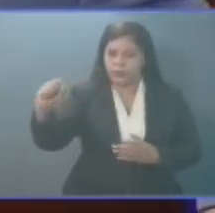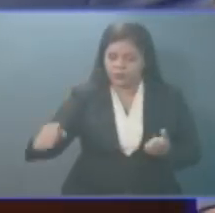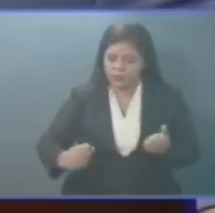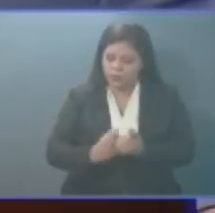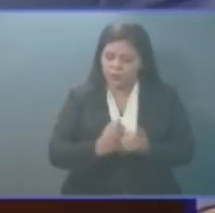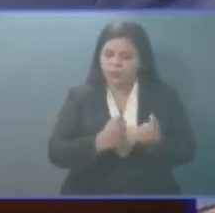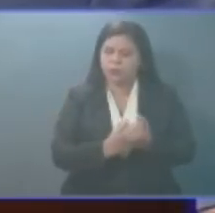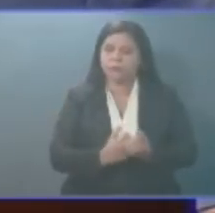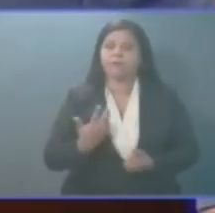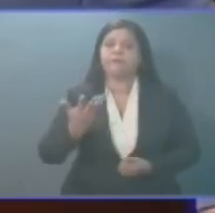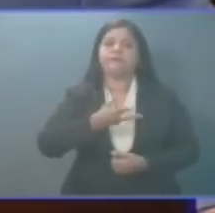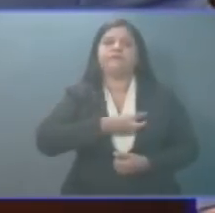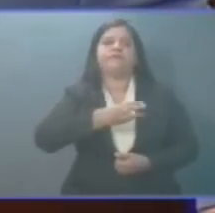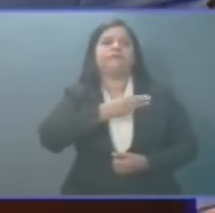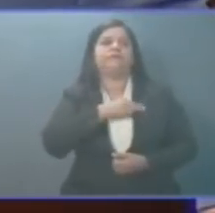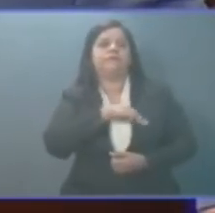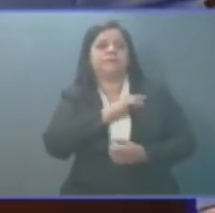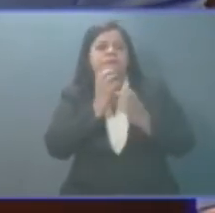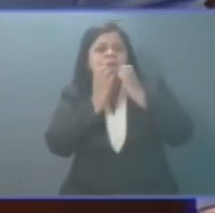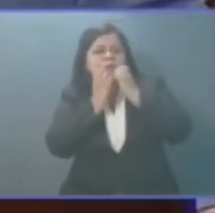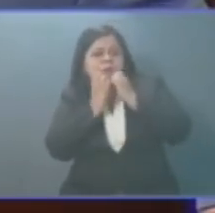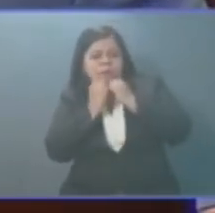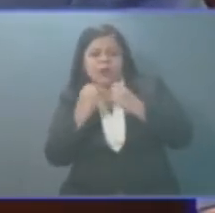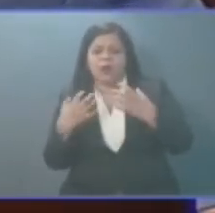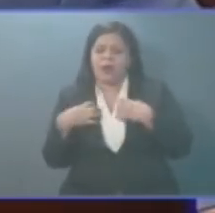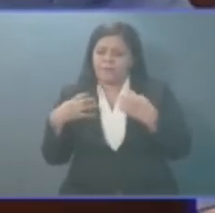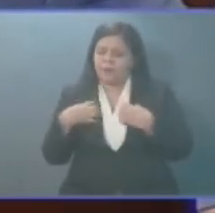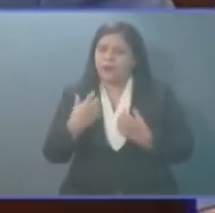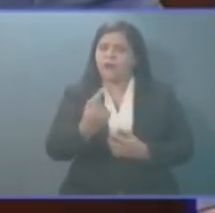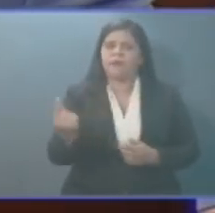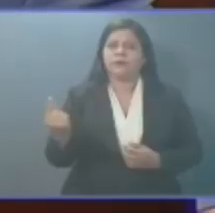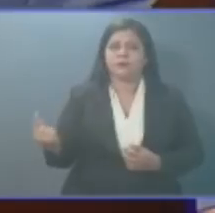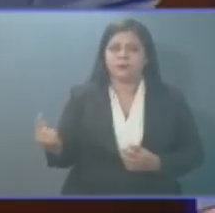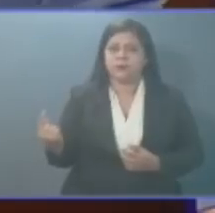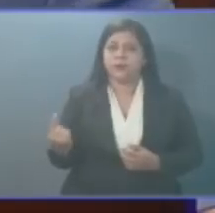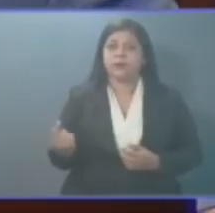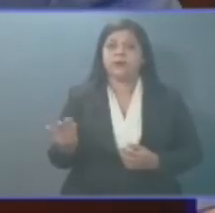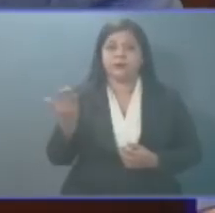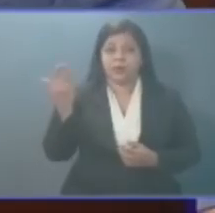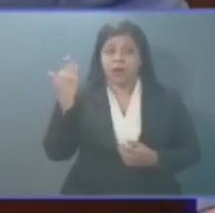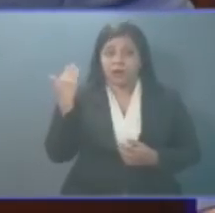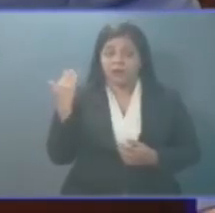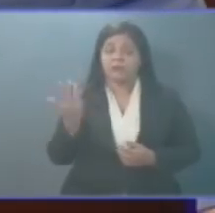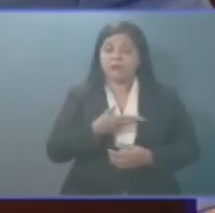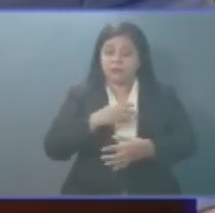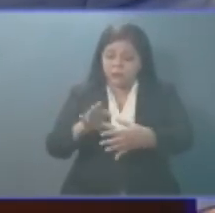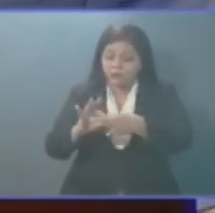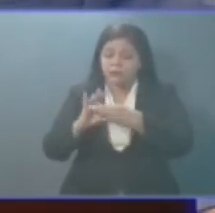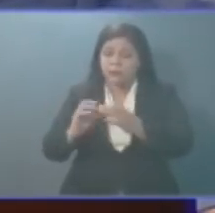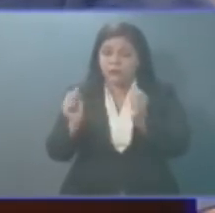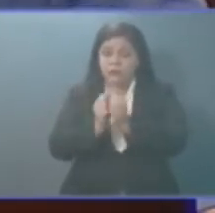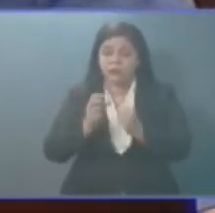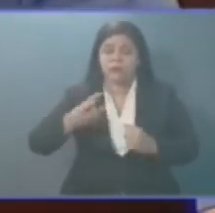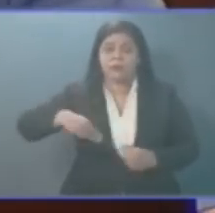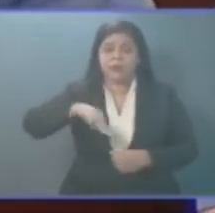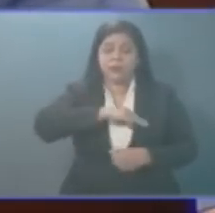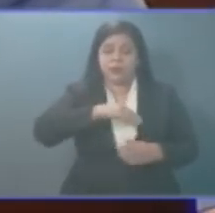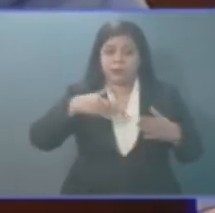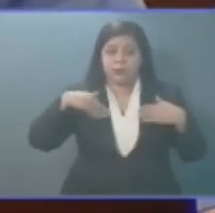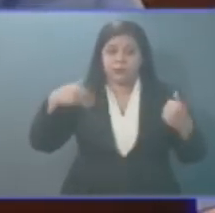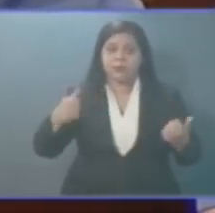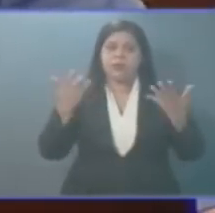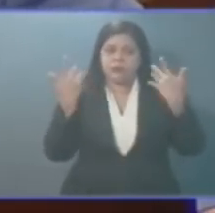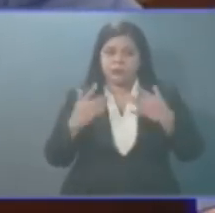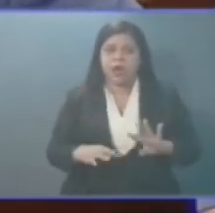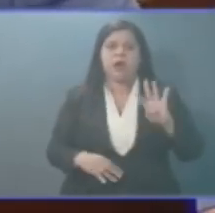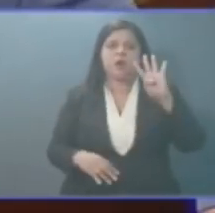Nuestra misión es resguardar la vida de nuestros hermanos. Desde entonces, en coordinación con Salud, habilitamos